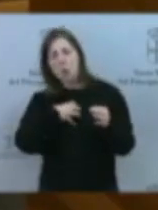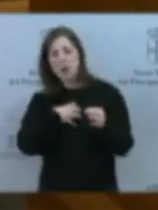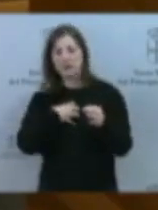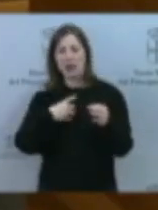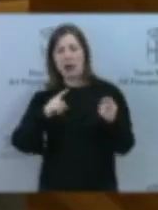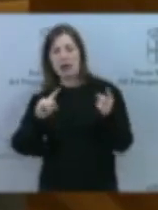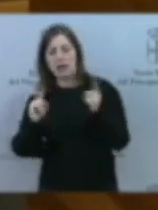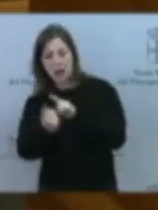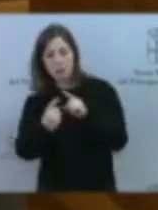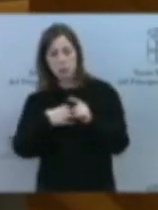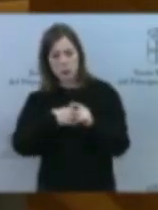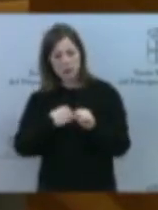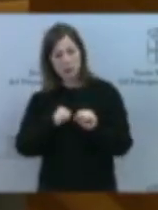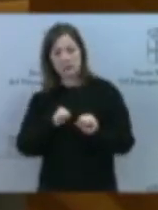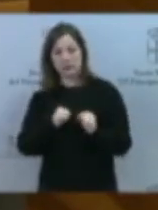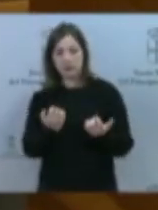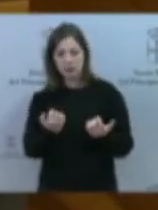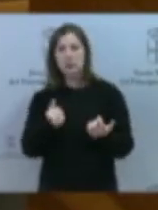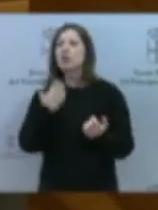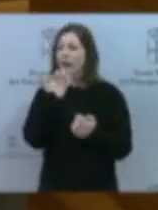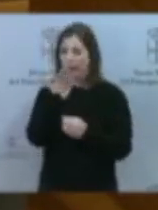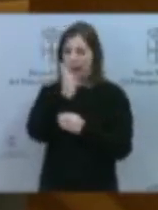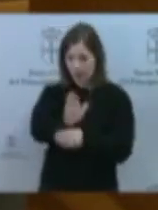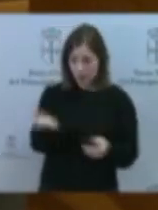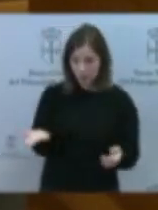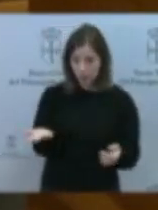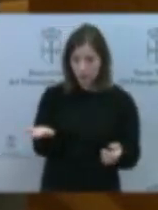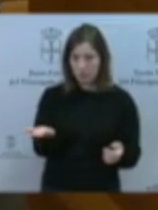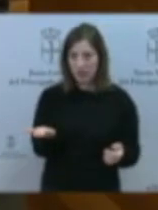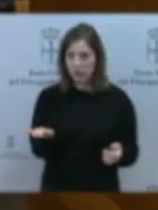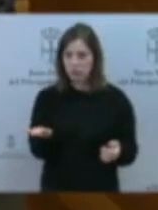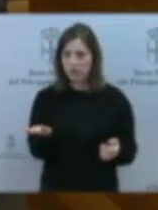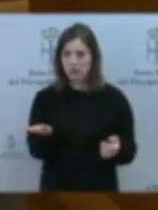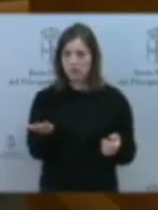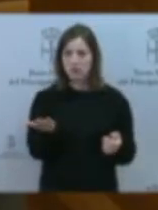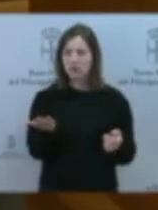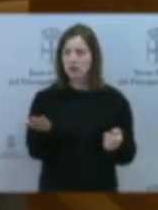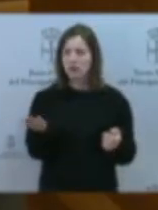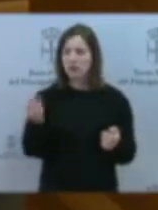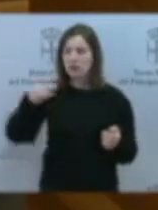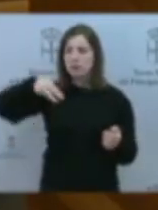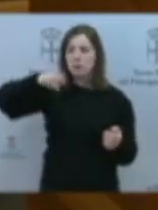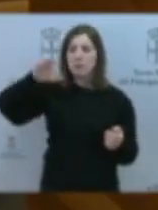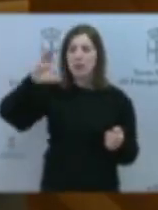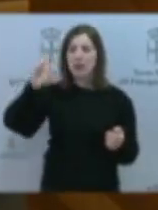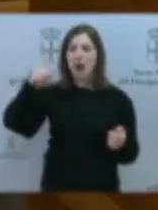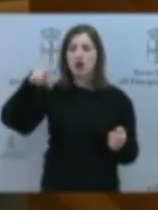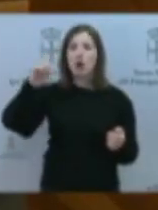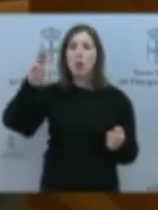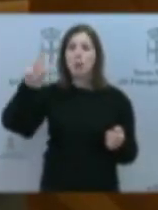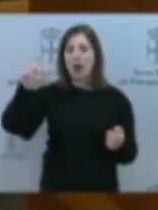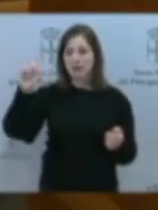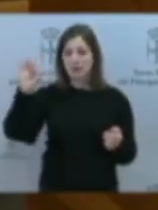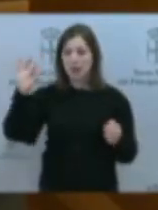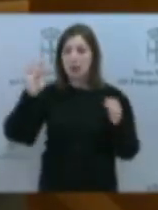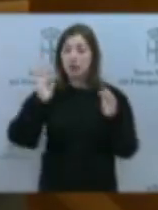los mecanoclastas, ¿no? Claro, la forma de evitar la destrucción del empleo cuando se empezó a mecanizar, lo mejor era destruir las